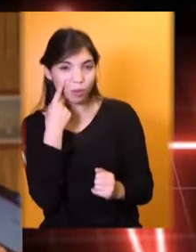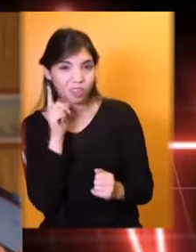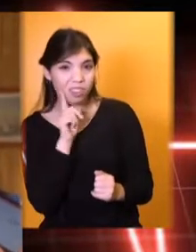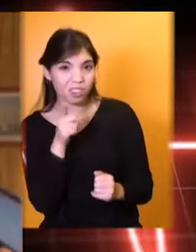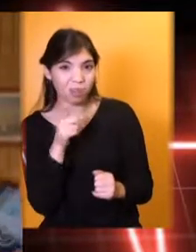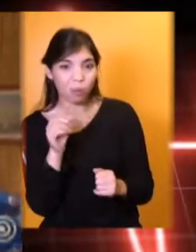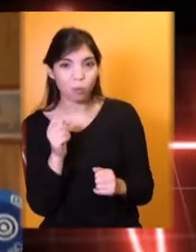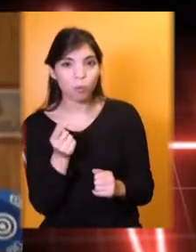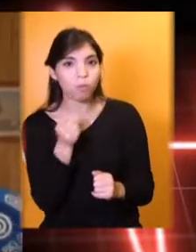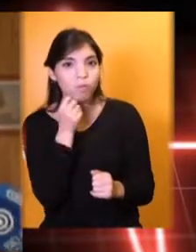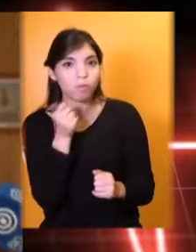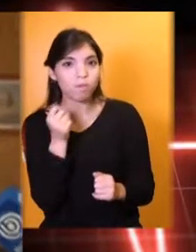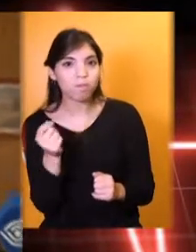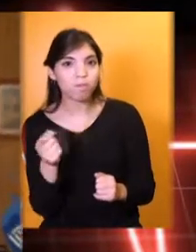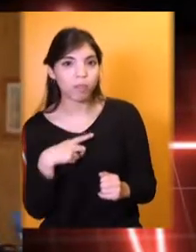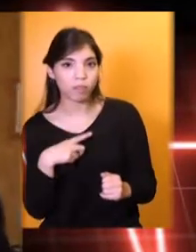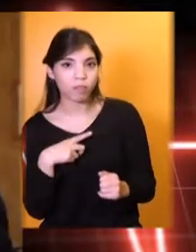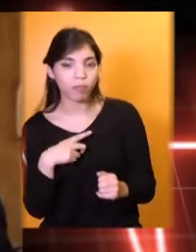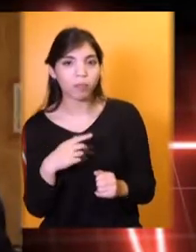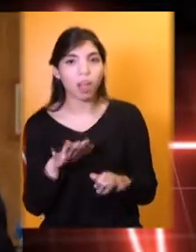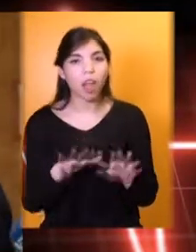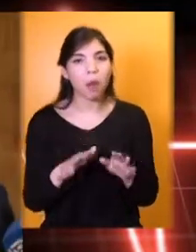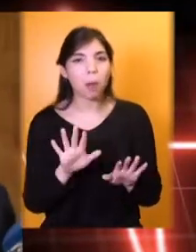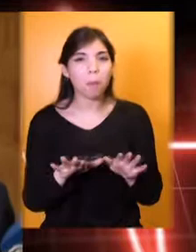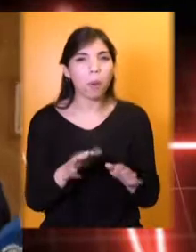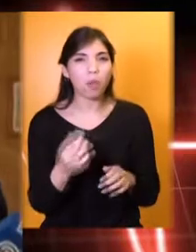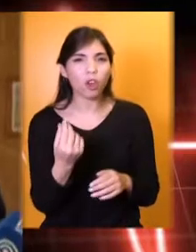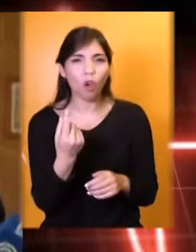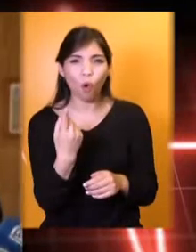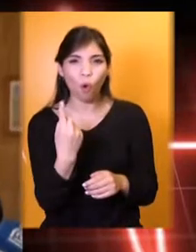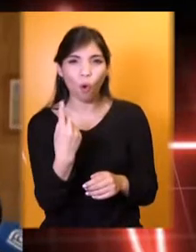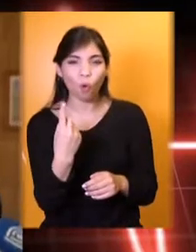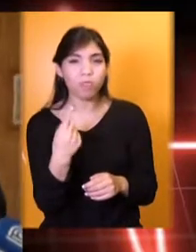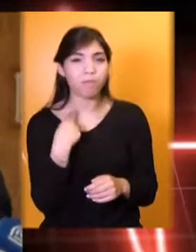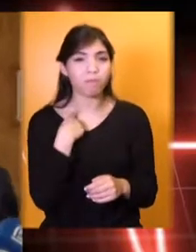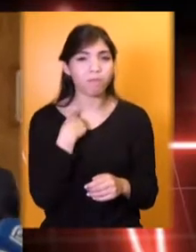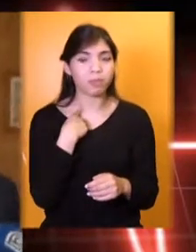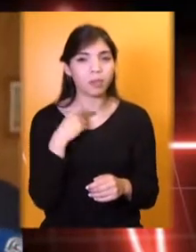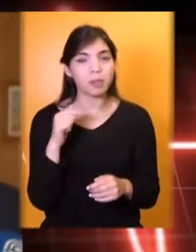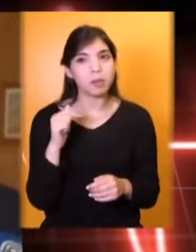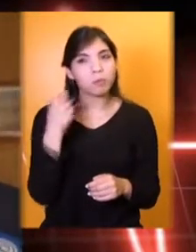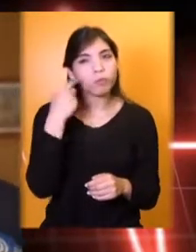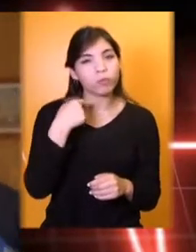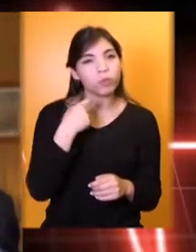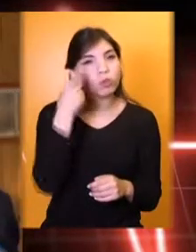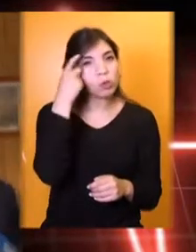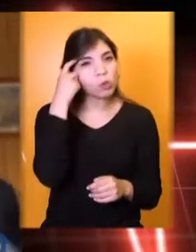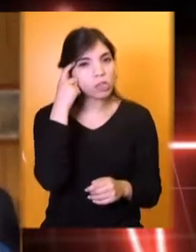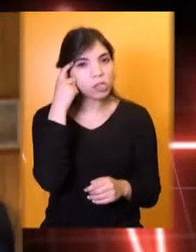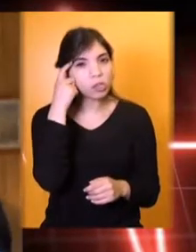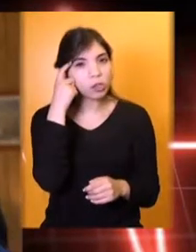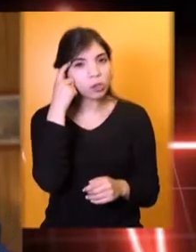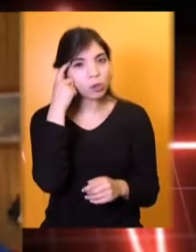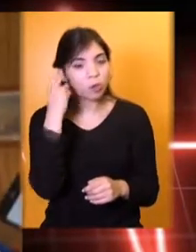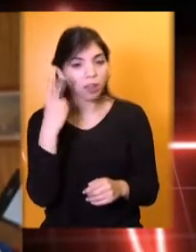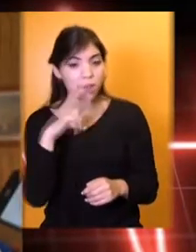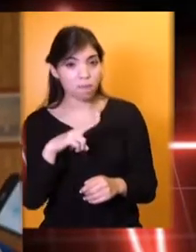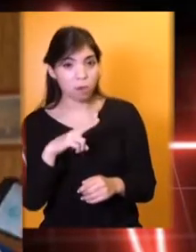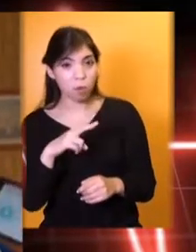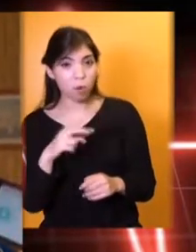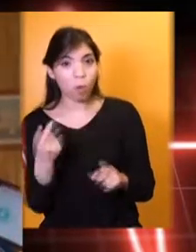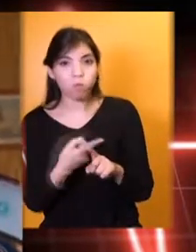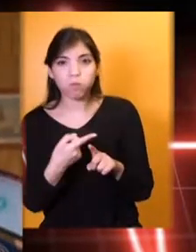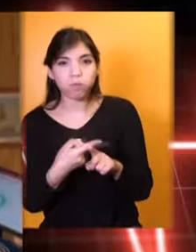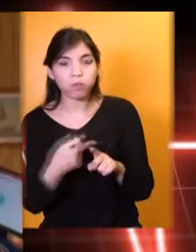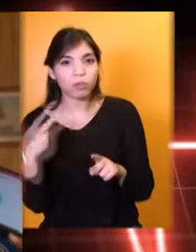atención. Hoy día se habla de 11 víctimas. ¿Cuántas víctimas cree que son ustedes? Voy a contestar lo que yo creo. Yo creo que estamos frente al abusador sexual